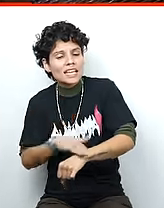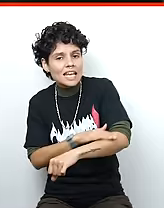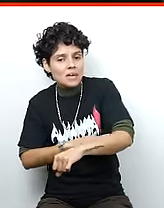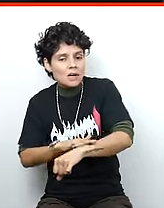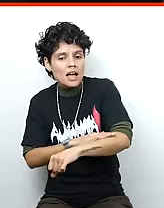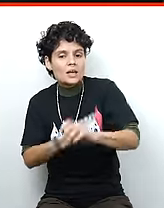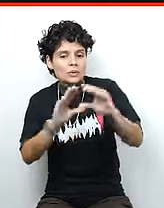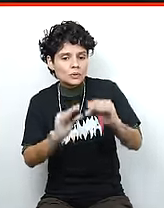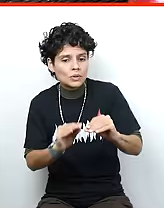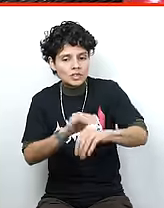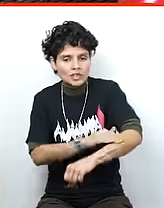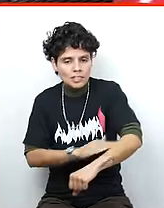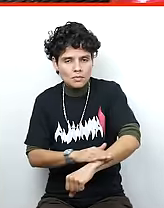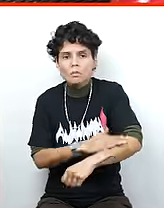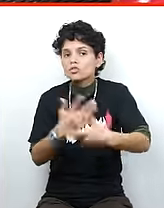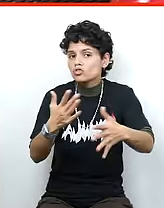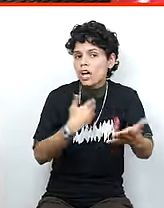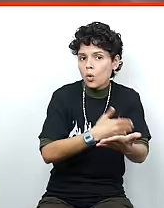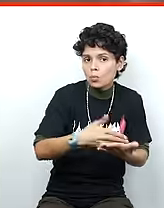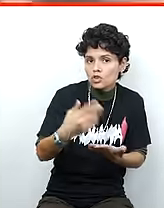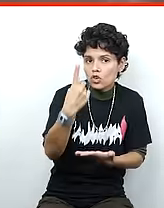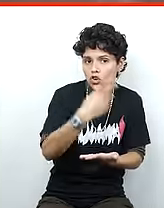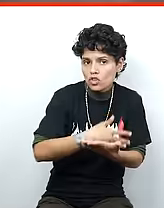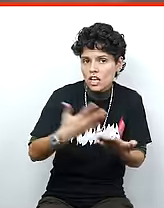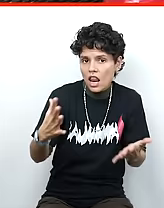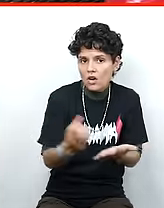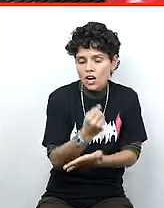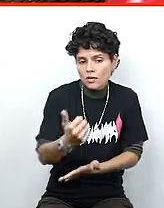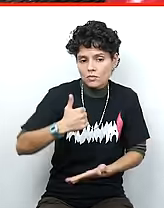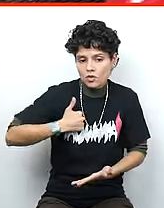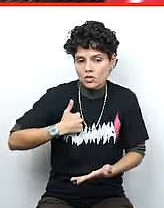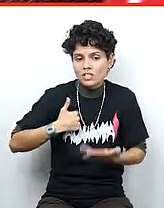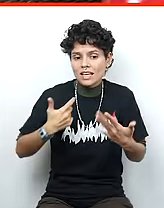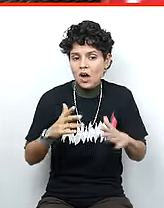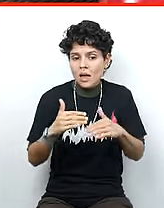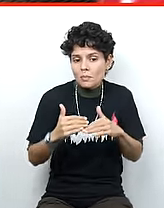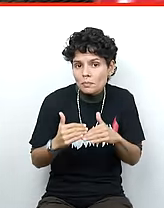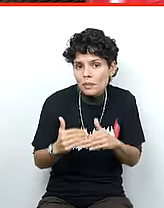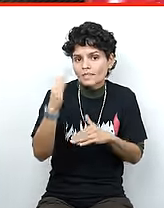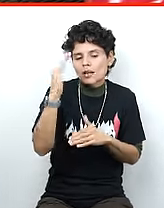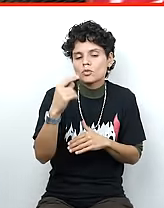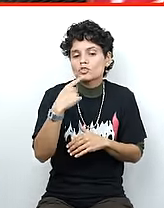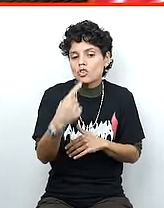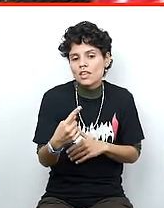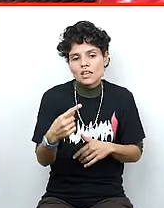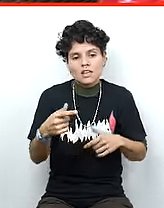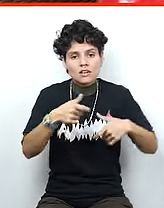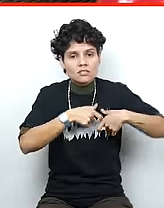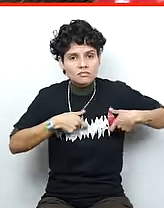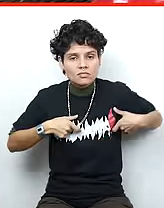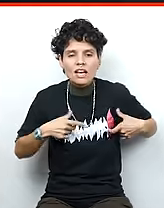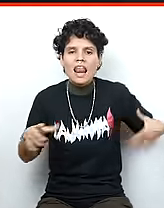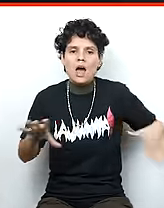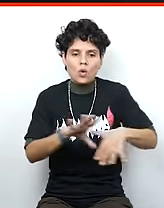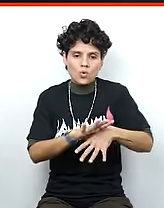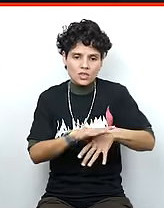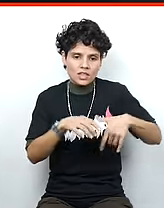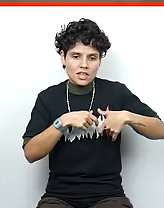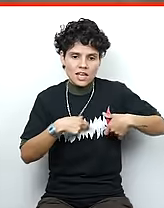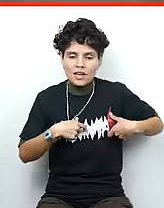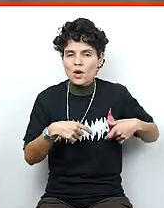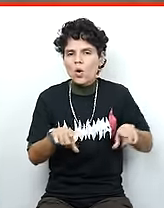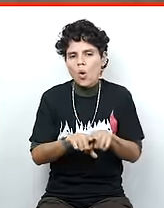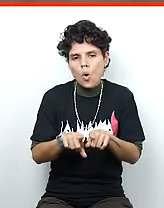crema. No, pero mira, nosotros llegamos a 1,000,000 de suscriptores. Bueno. Y cuando llegamos a 1,000,000 de suscriptores, ya los pasamos, yo dije, me voy a tatuar la junta, como